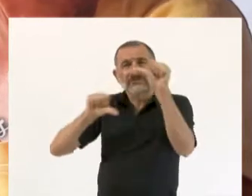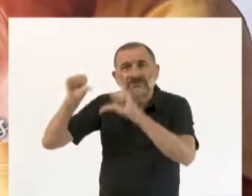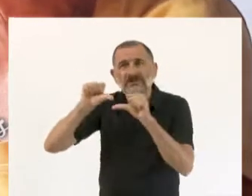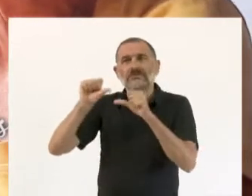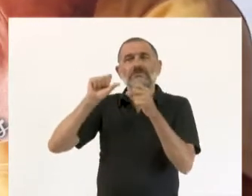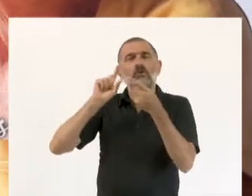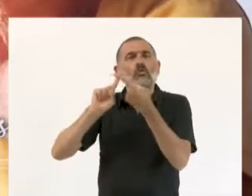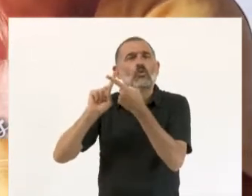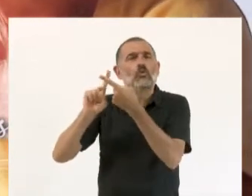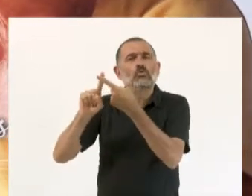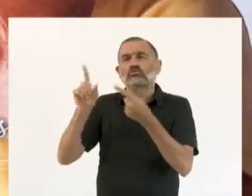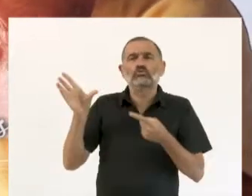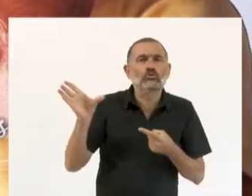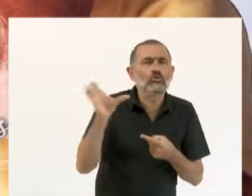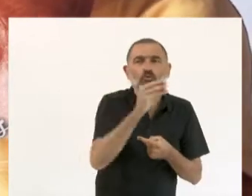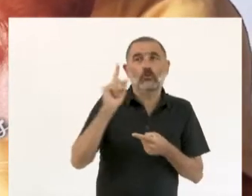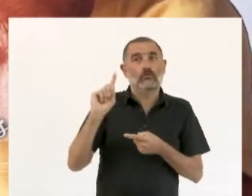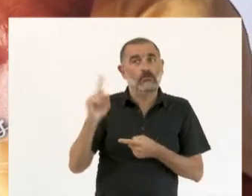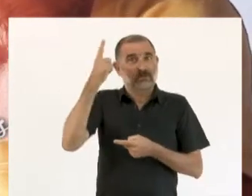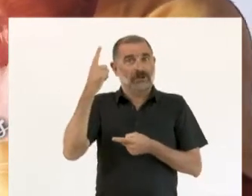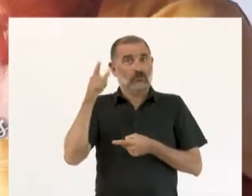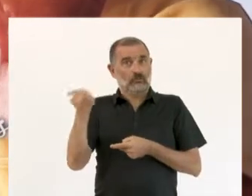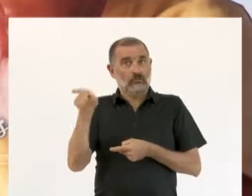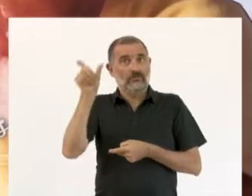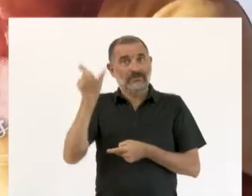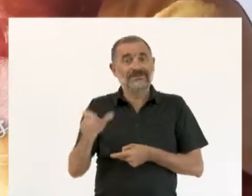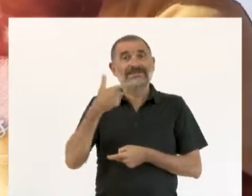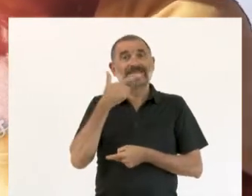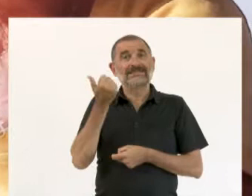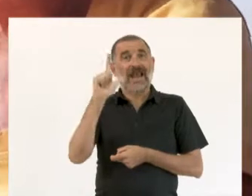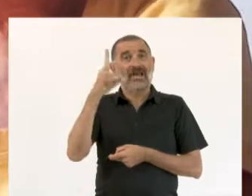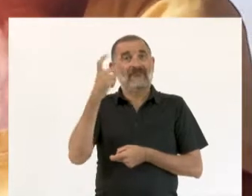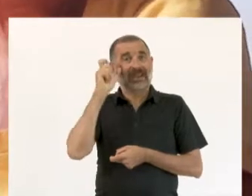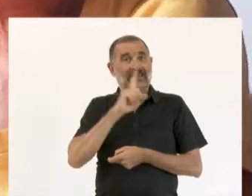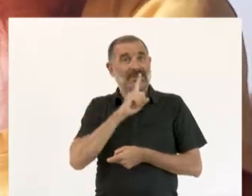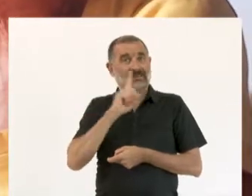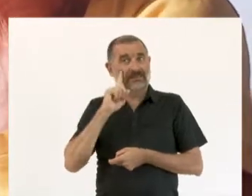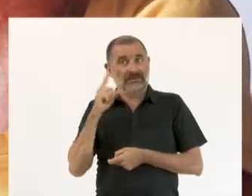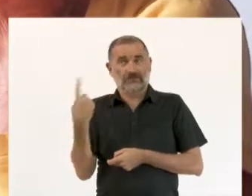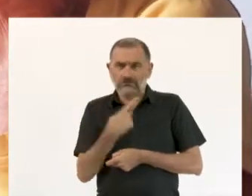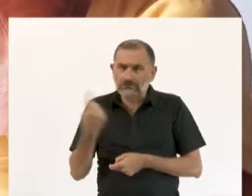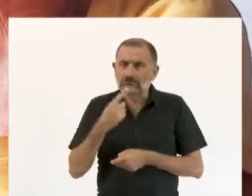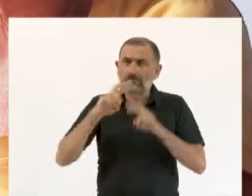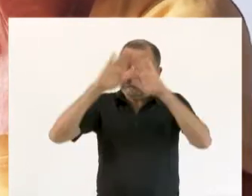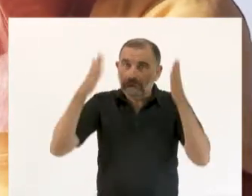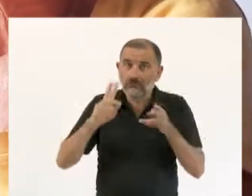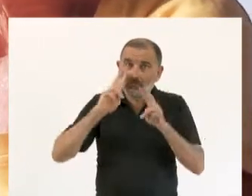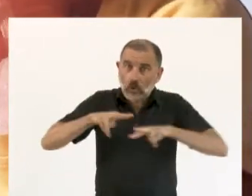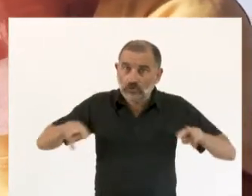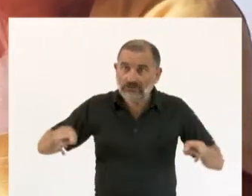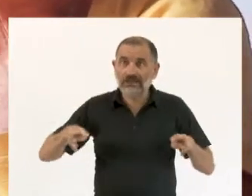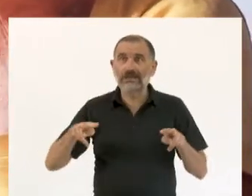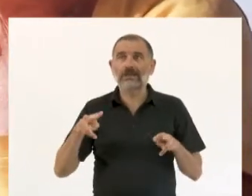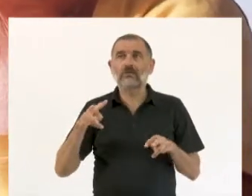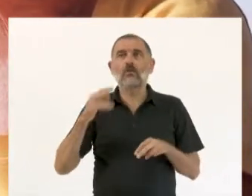científicos, todo, ha sido el doctor Héctor Salletti. Nosotros en el museo tenemos en